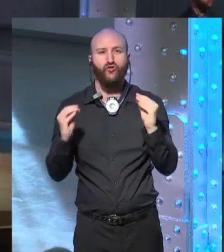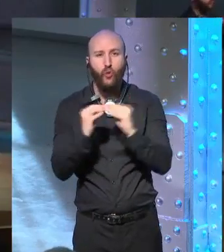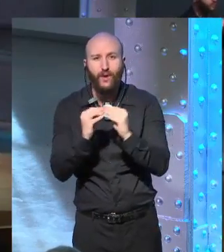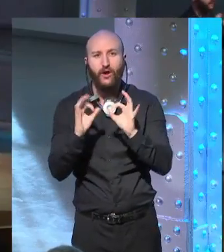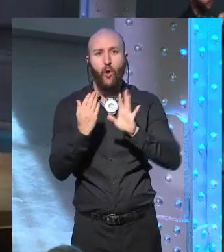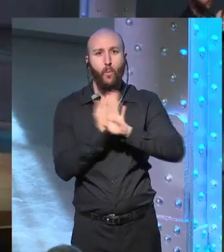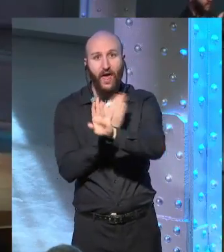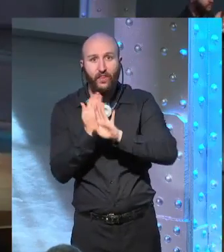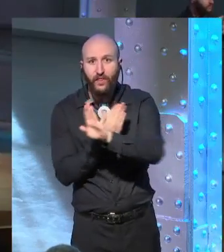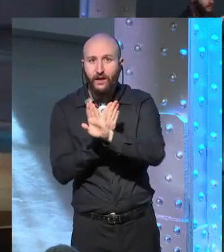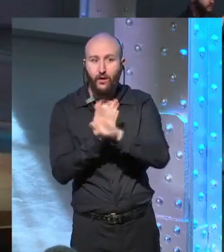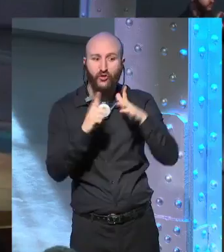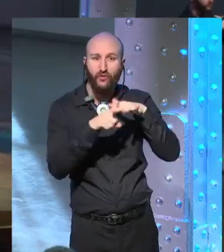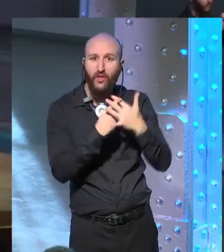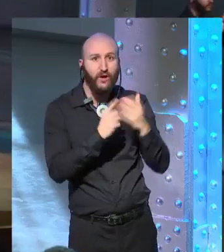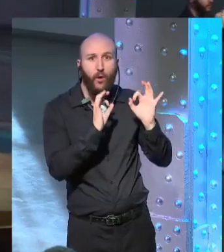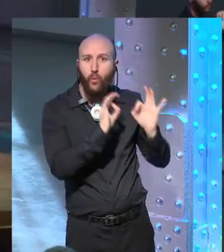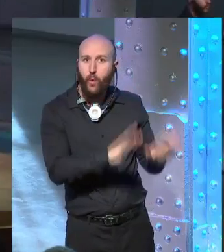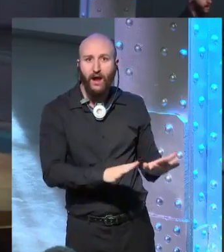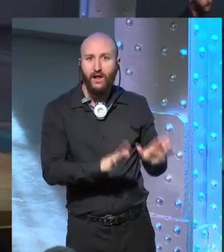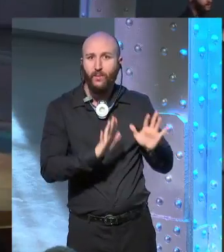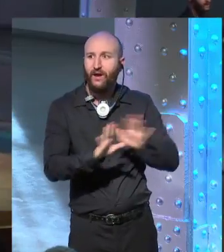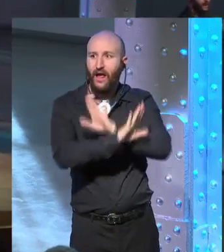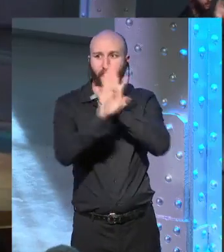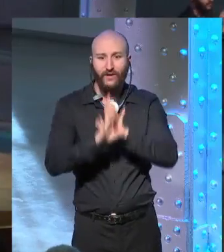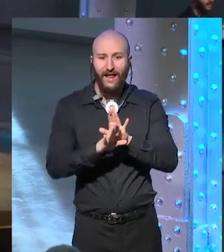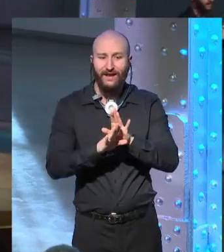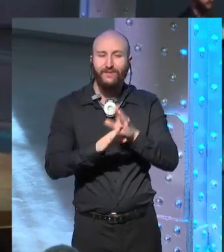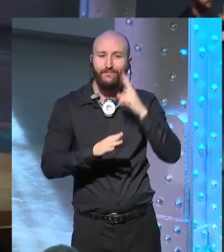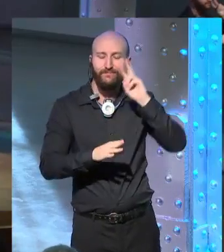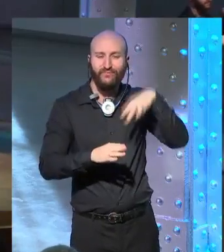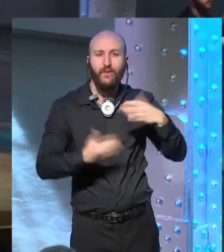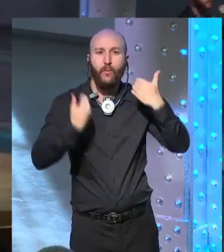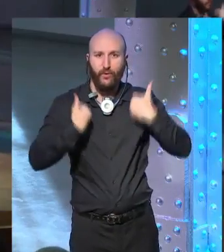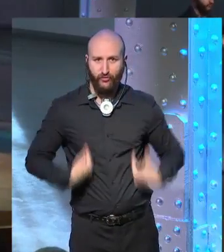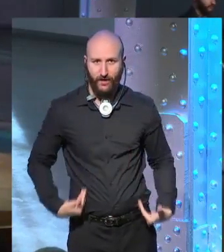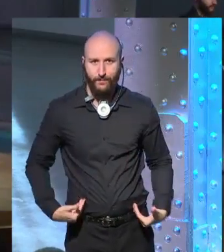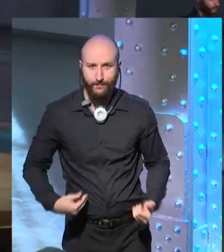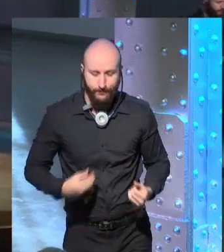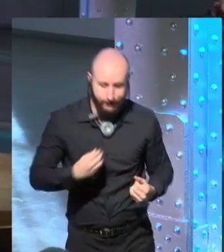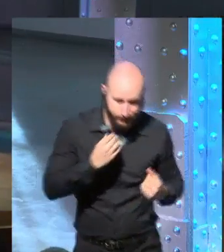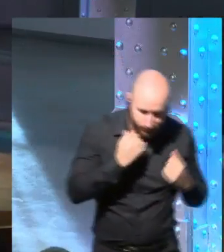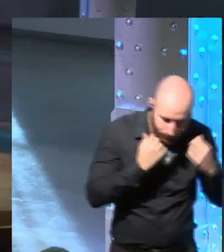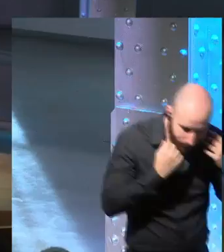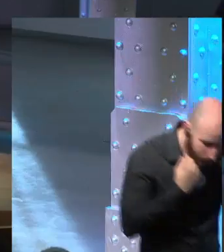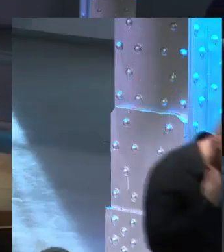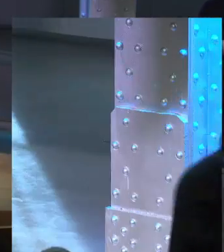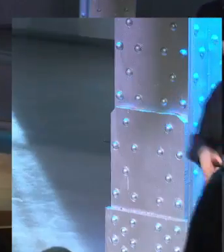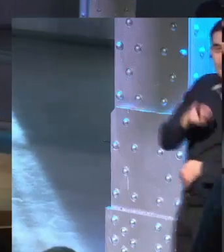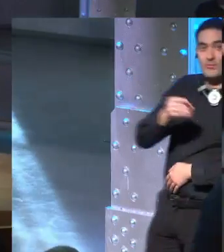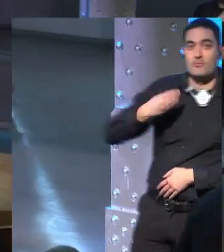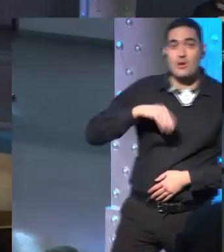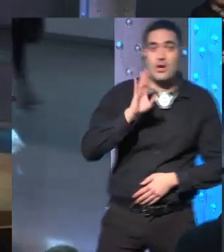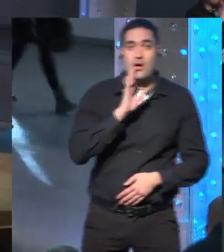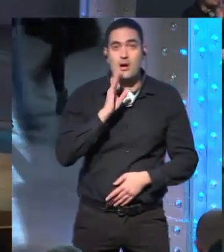vecino, pero en cualquier caso Taylor Clemente es un ser humano. Y ahí es donde se